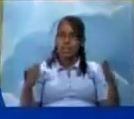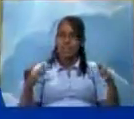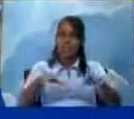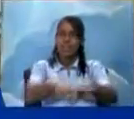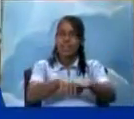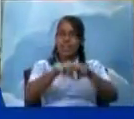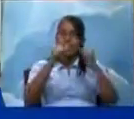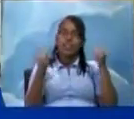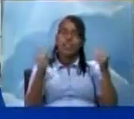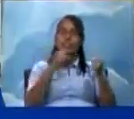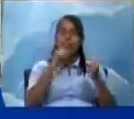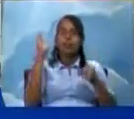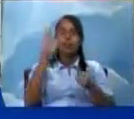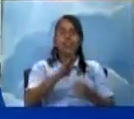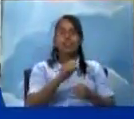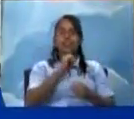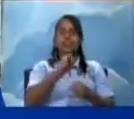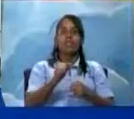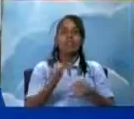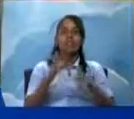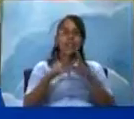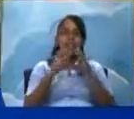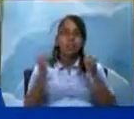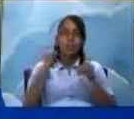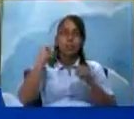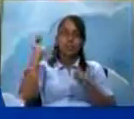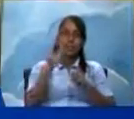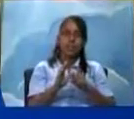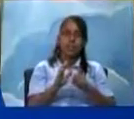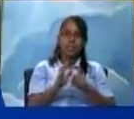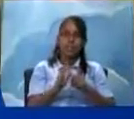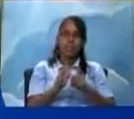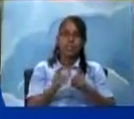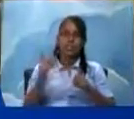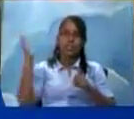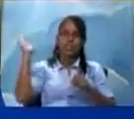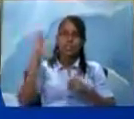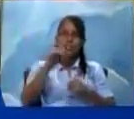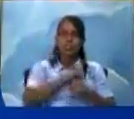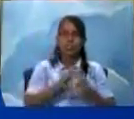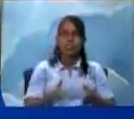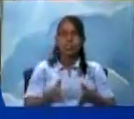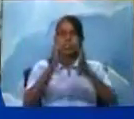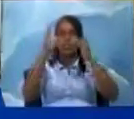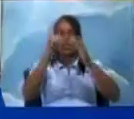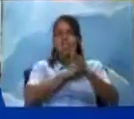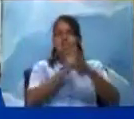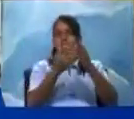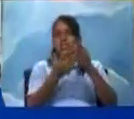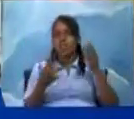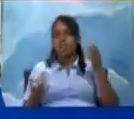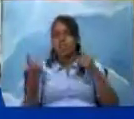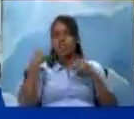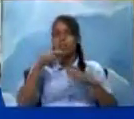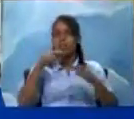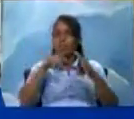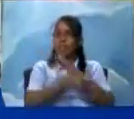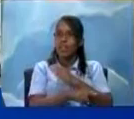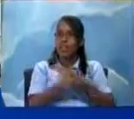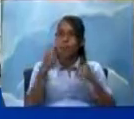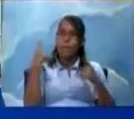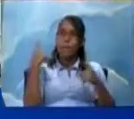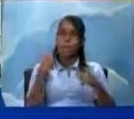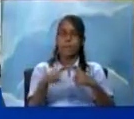te rompió la tubería femoral, te reventó esa tubería desangrándote por